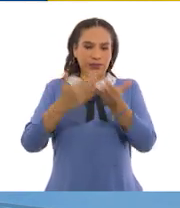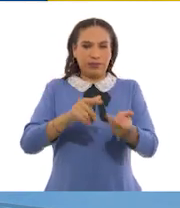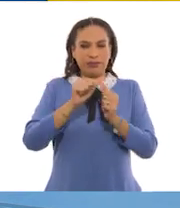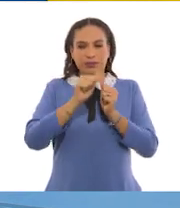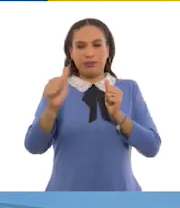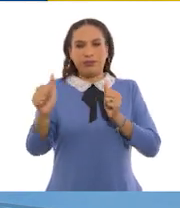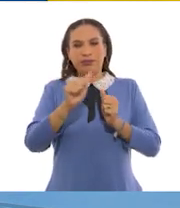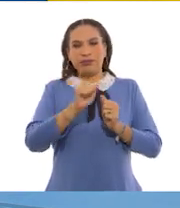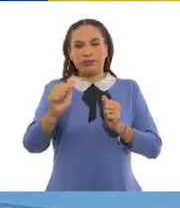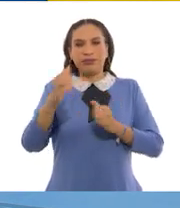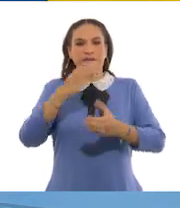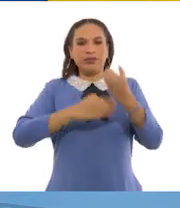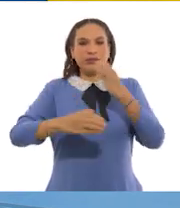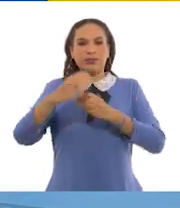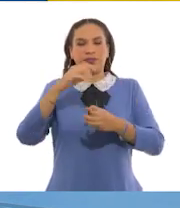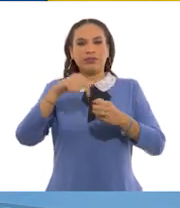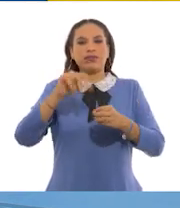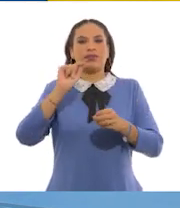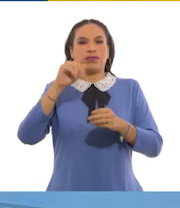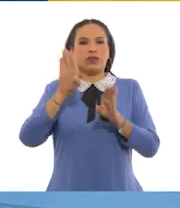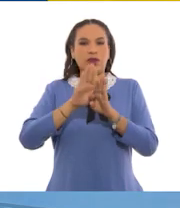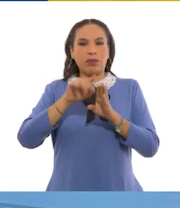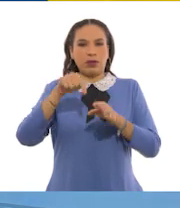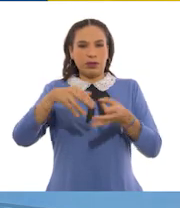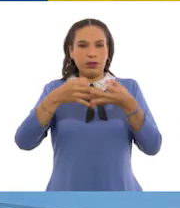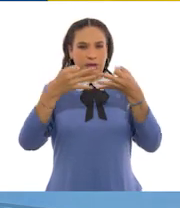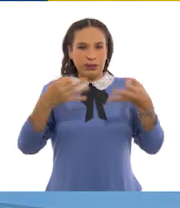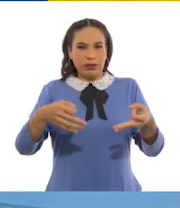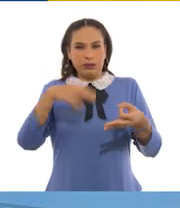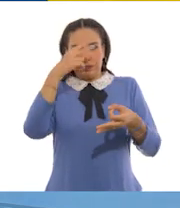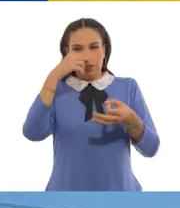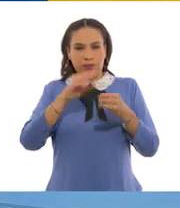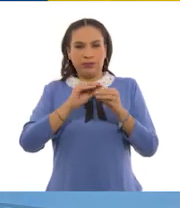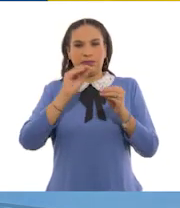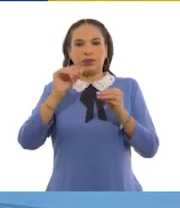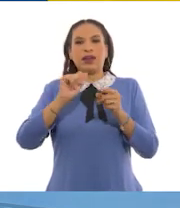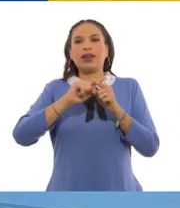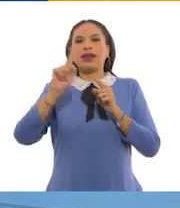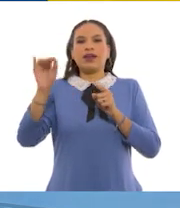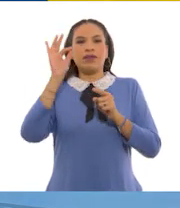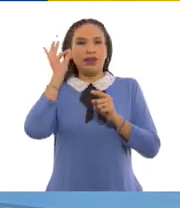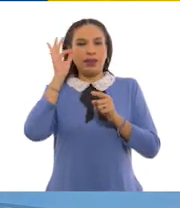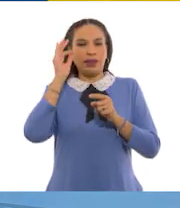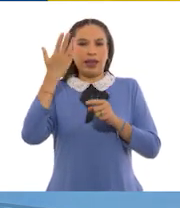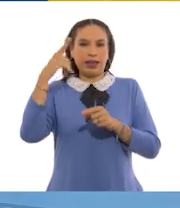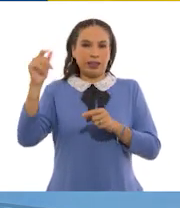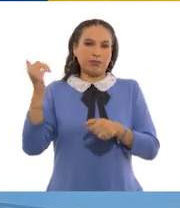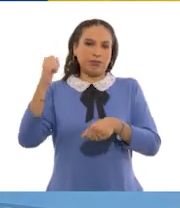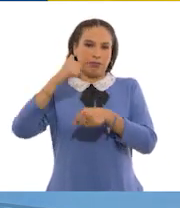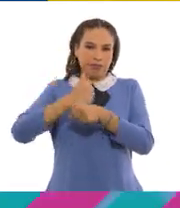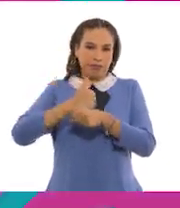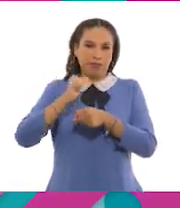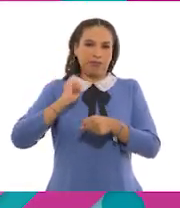la Nueva España y las Filipinas, que los españoles habían conquistado en el siglo XVI.